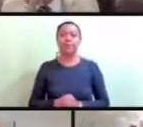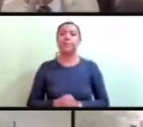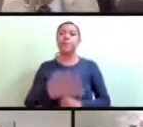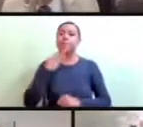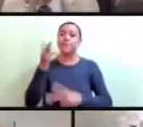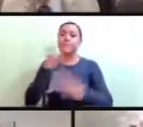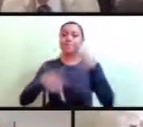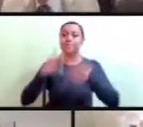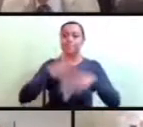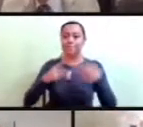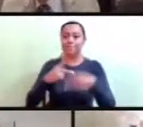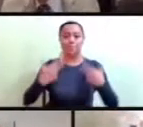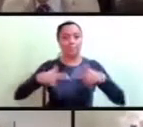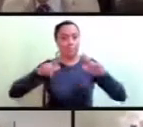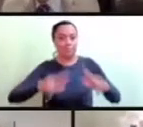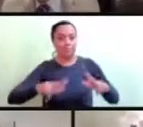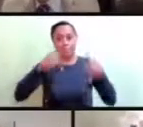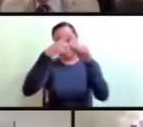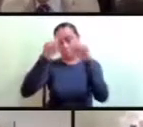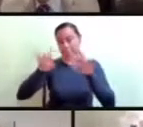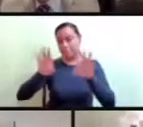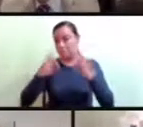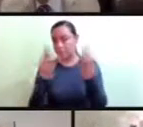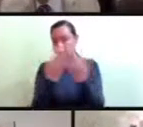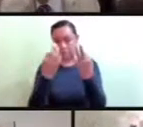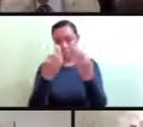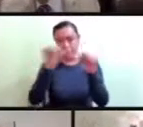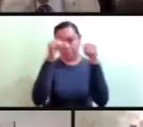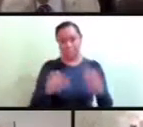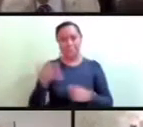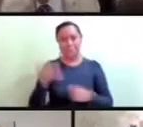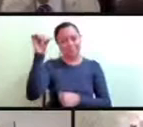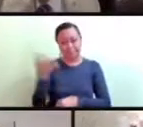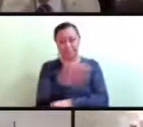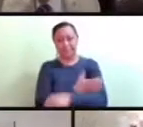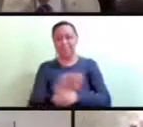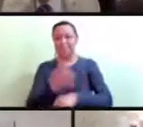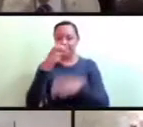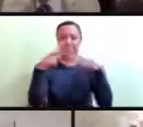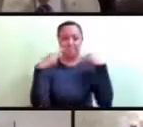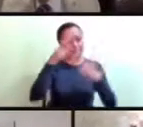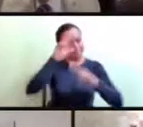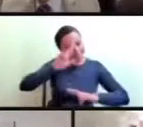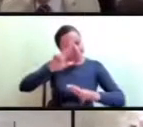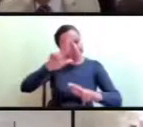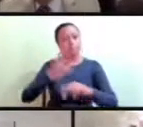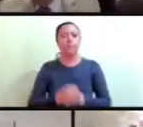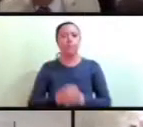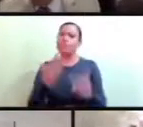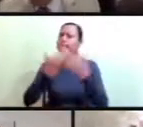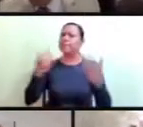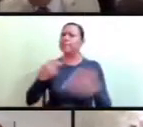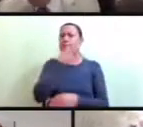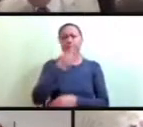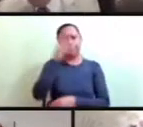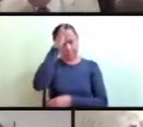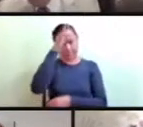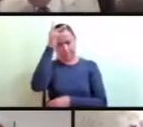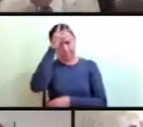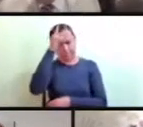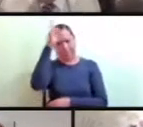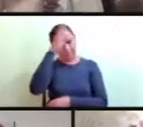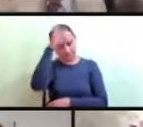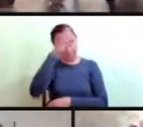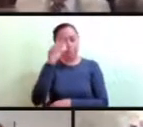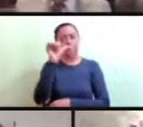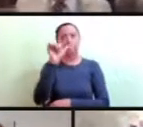arte que hoy nos hacen el honor de acompañarnos en esta sesión solemne. Decía Aristóteles, el objetivo del